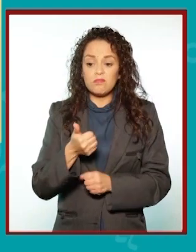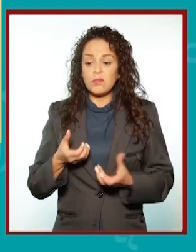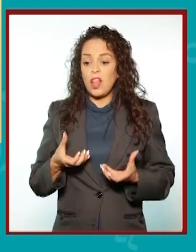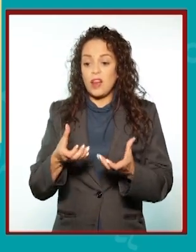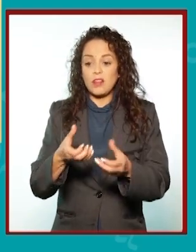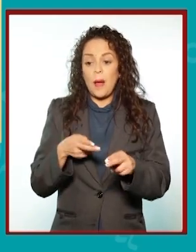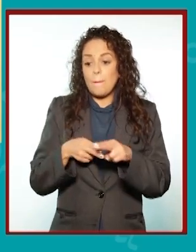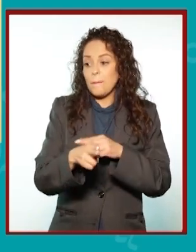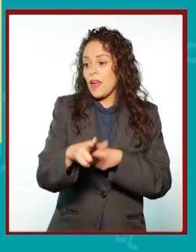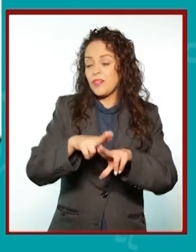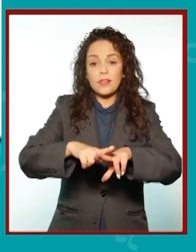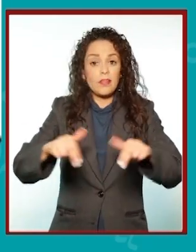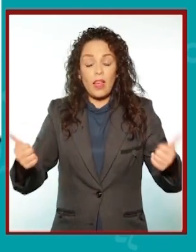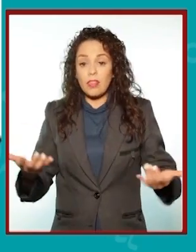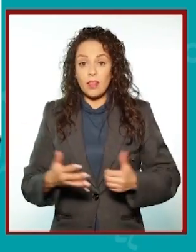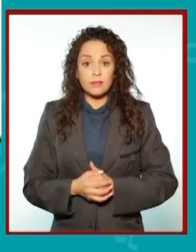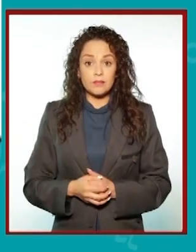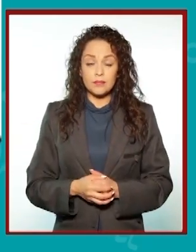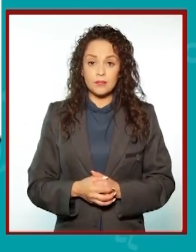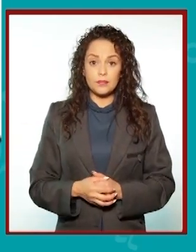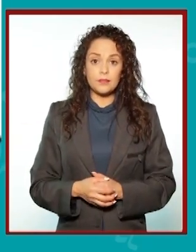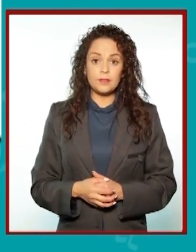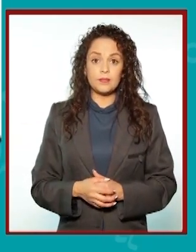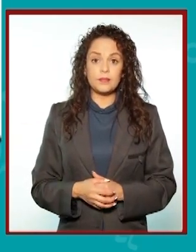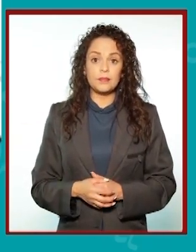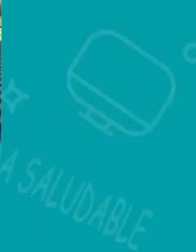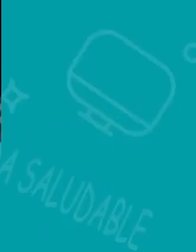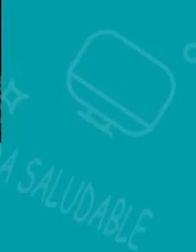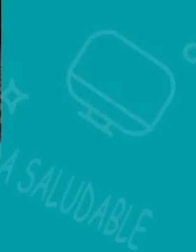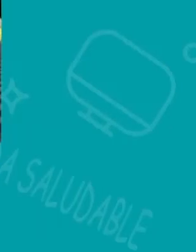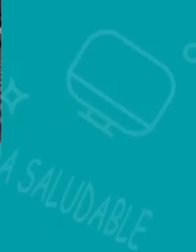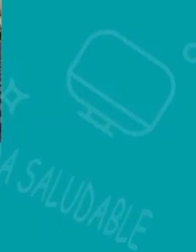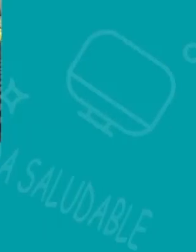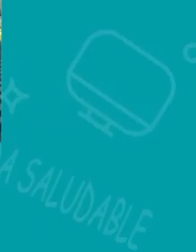no se siente seguro estando en el metro ni en ningún lado.